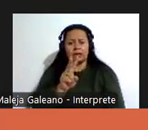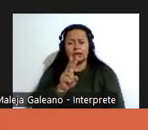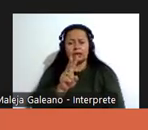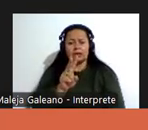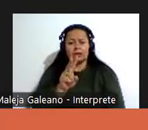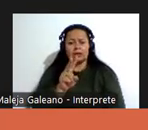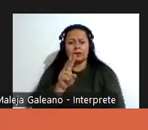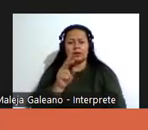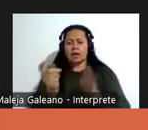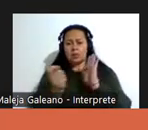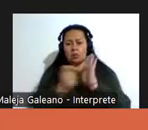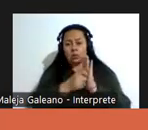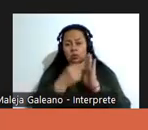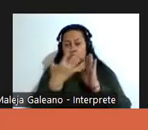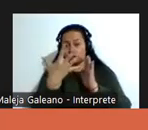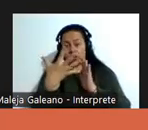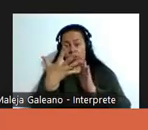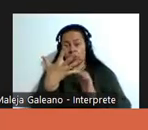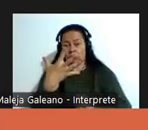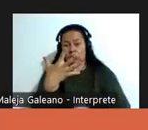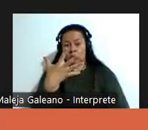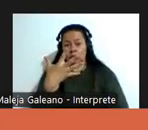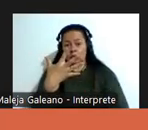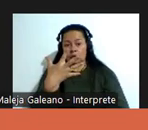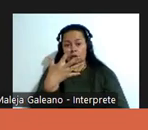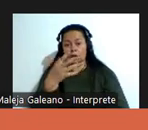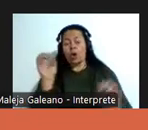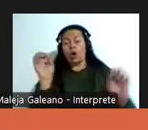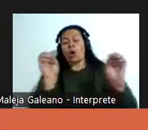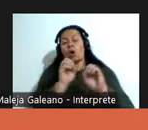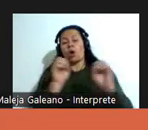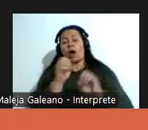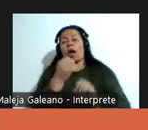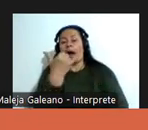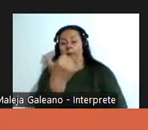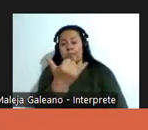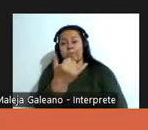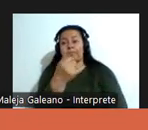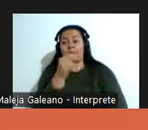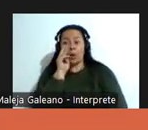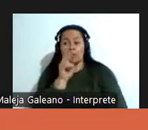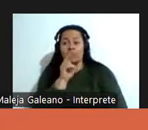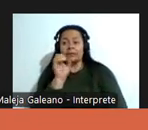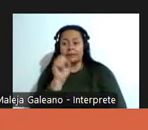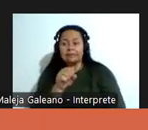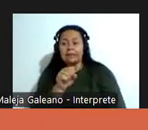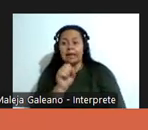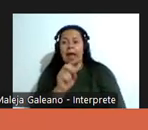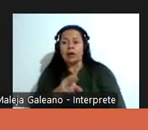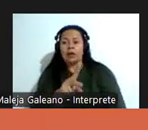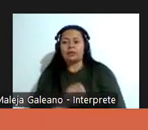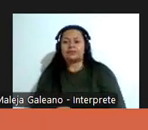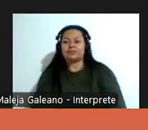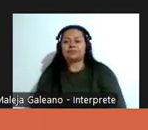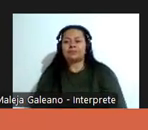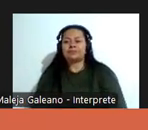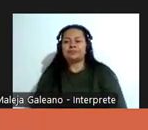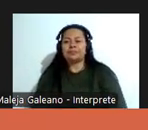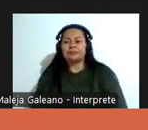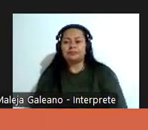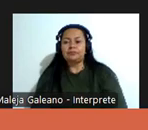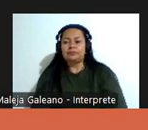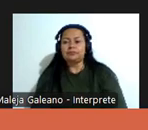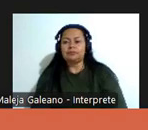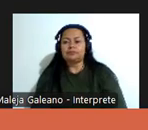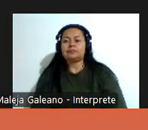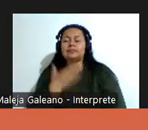el punto 5? Oh, ahí lo ven. Ahora Punto sí se 5. ve. Y ahora sí se ve.